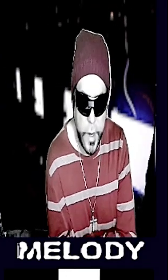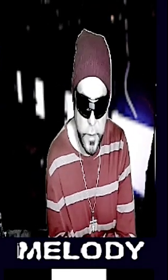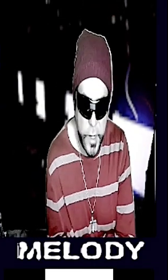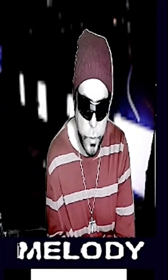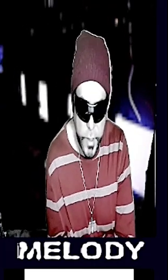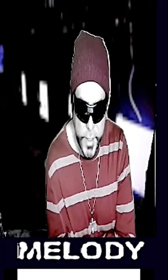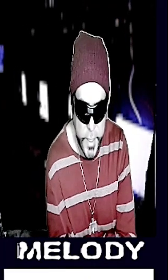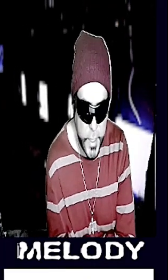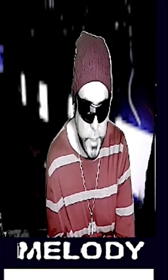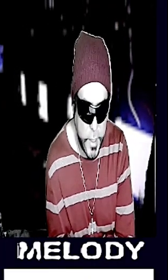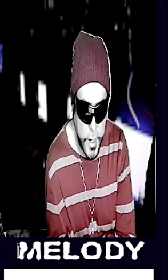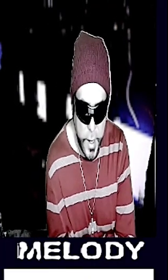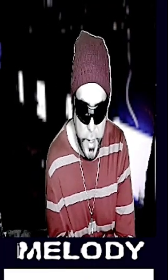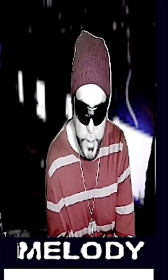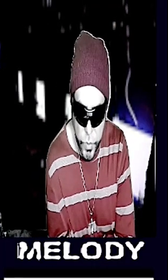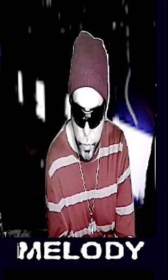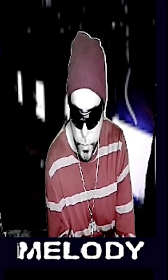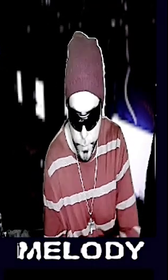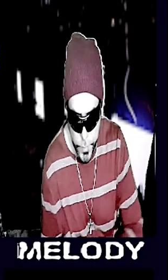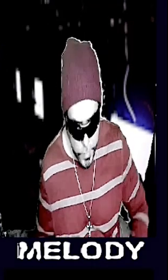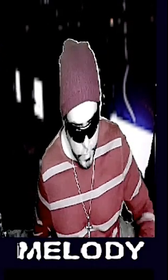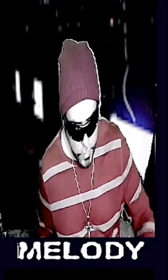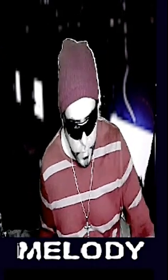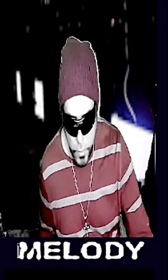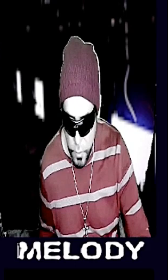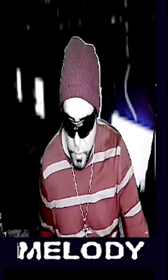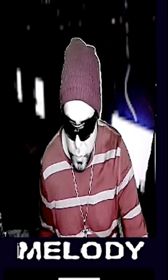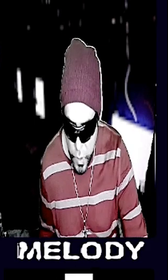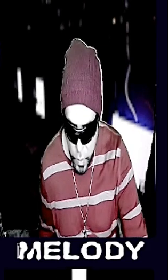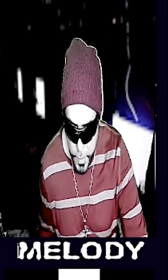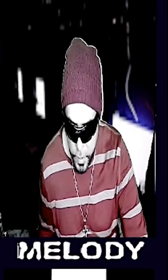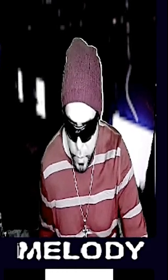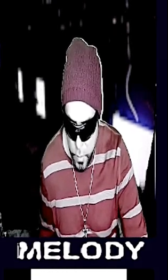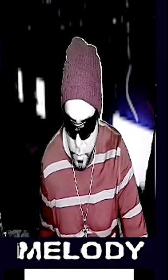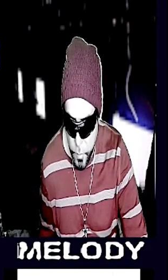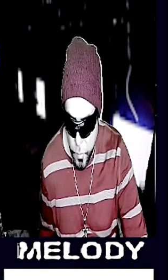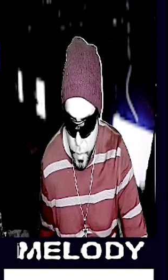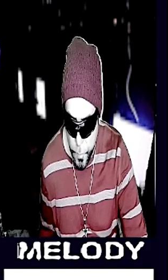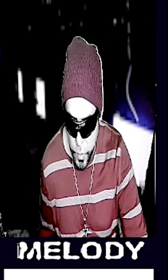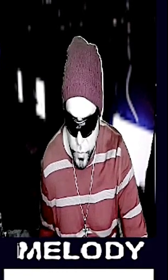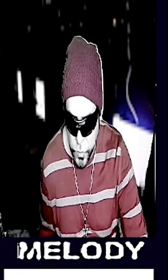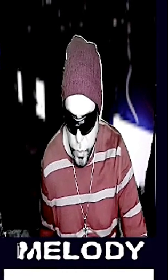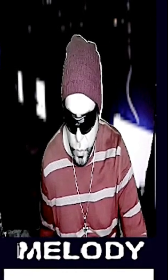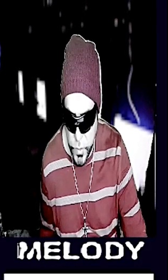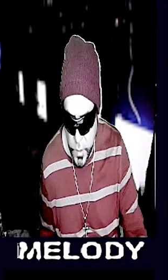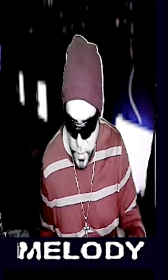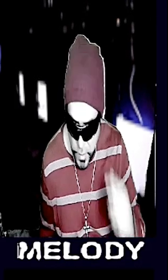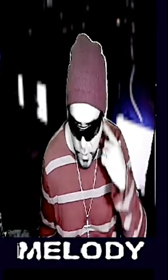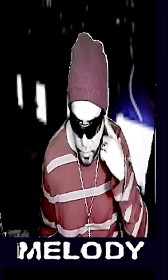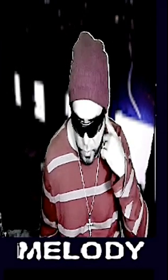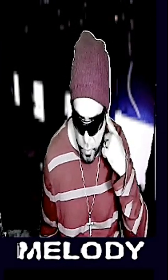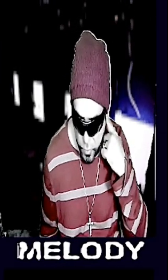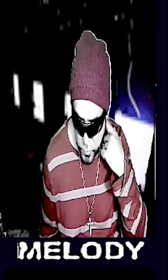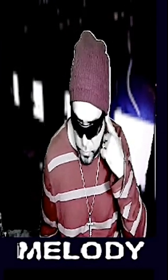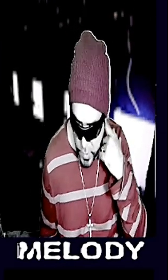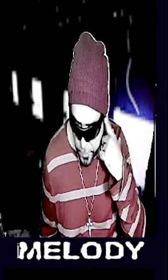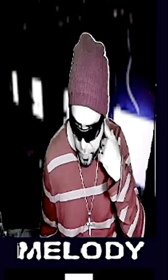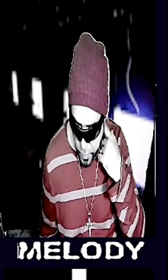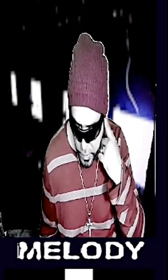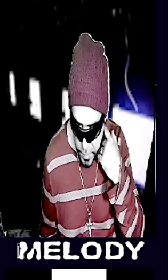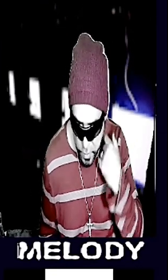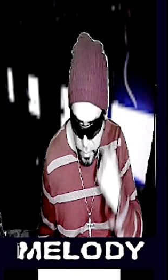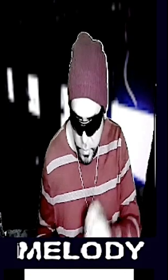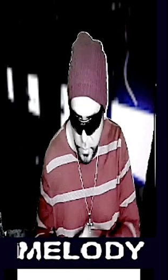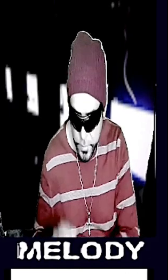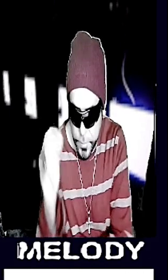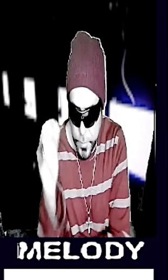chequense las noticias de aquí en Jalisco Cómo ha actuado el pelón Cómo han puesto sus cosas dando lobo luego subió